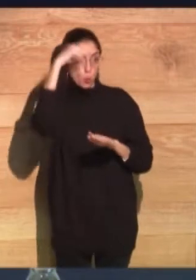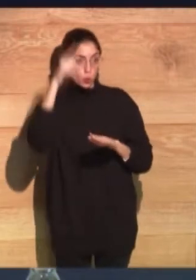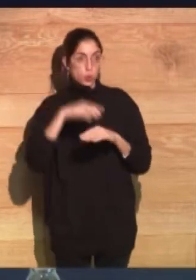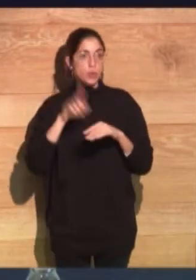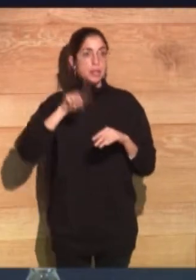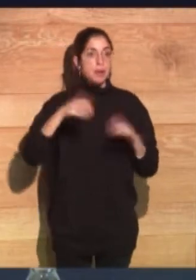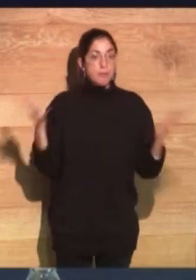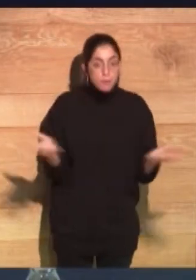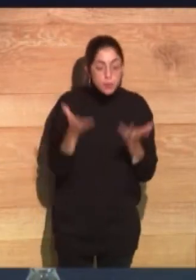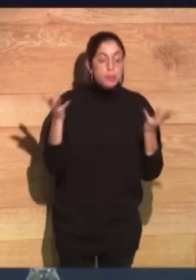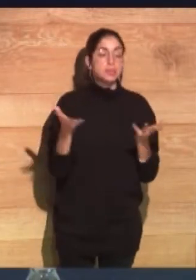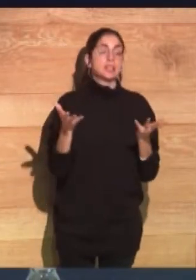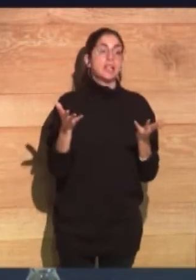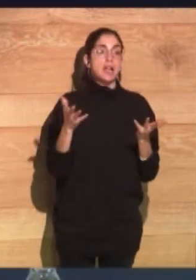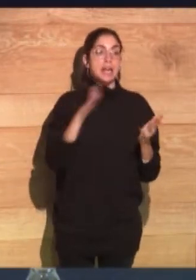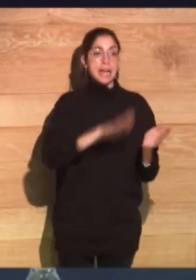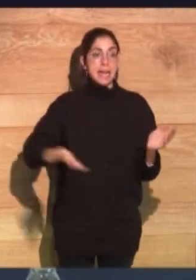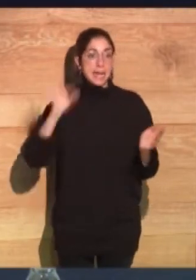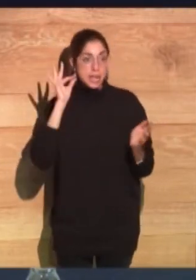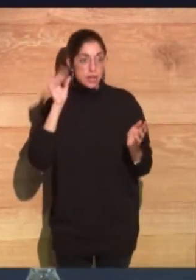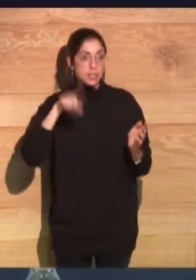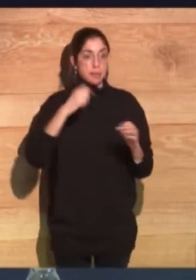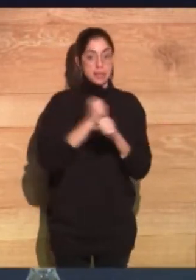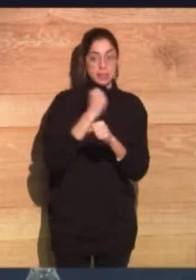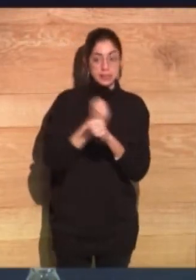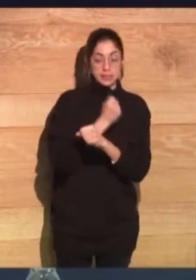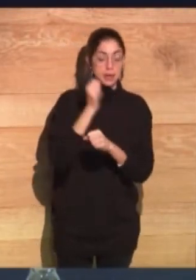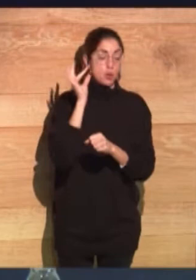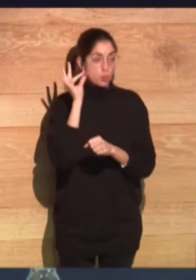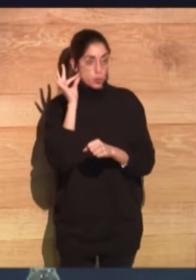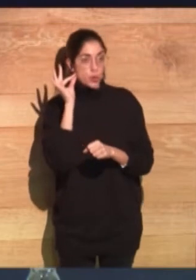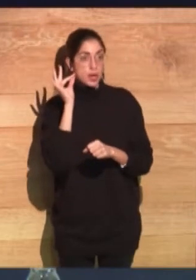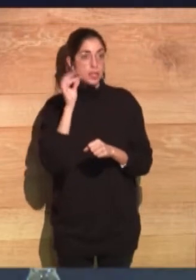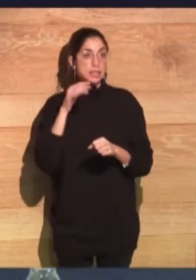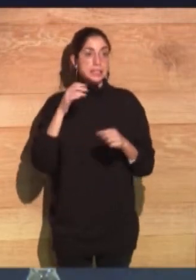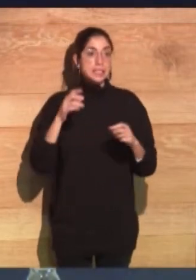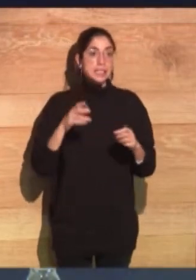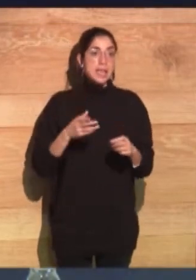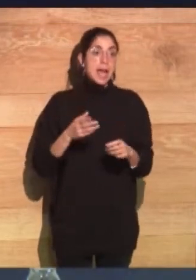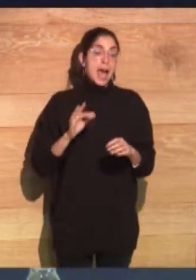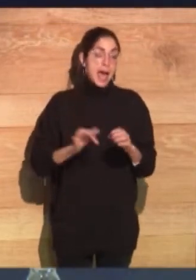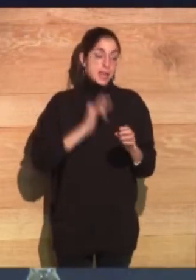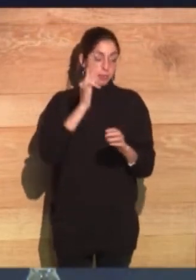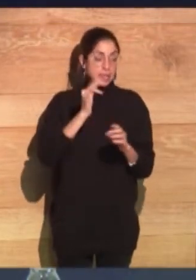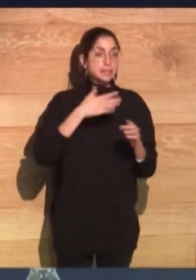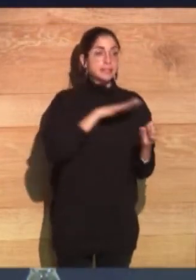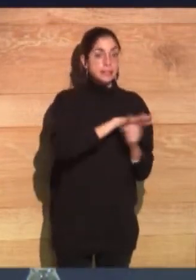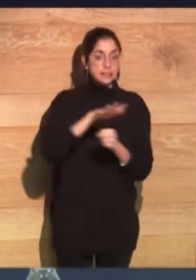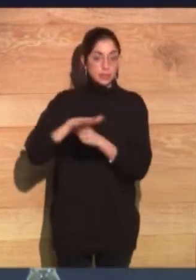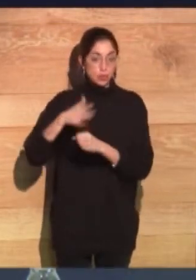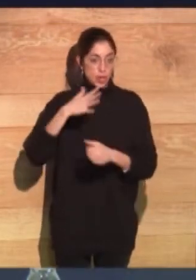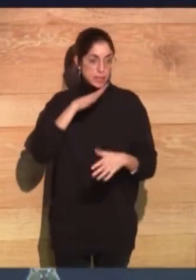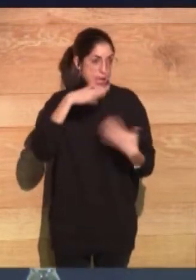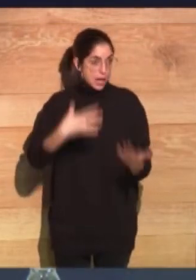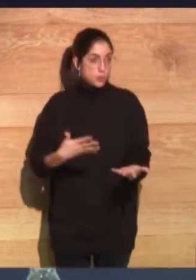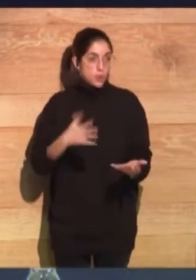la educación de las niñas, la empleabilidad de las mujeres, sobre todo en los sectores donde están menos presentes. Sabéis que vivimos en una